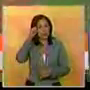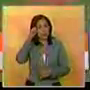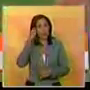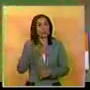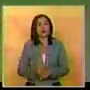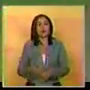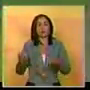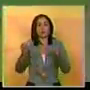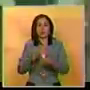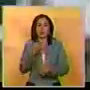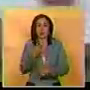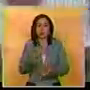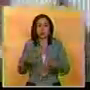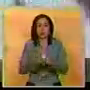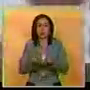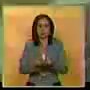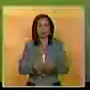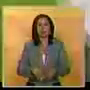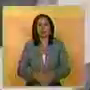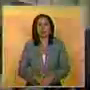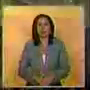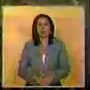había empatado a 2.